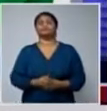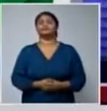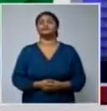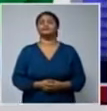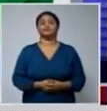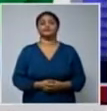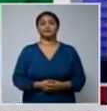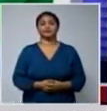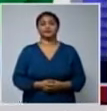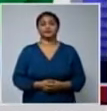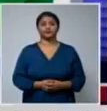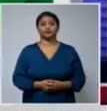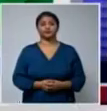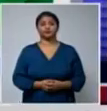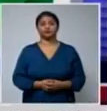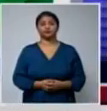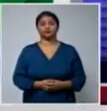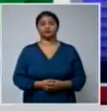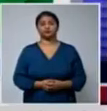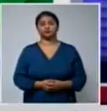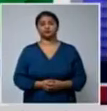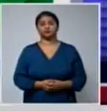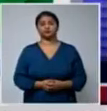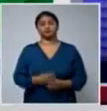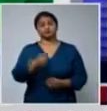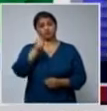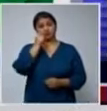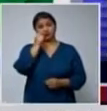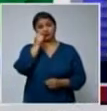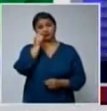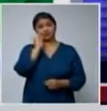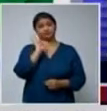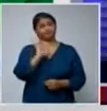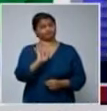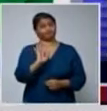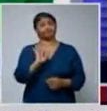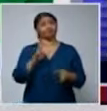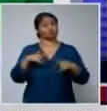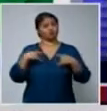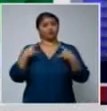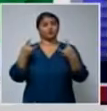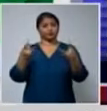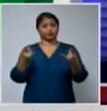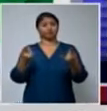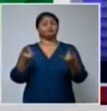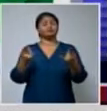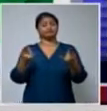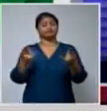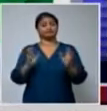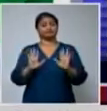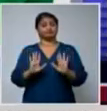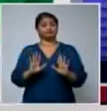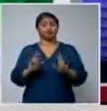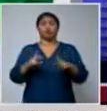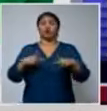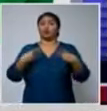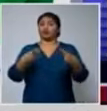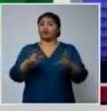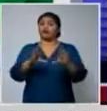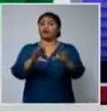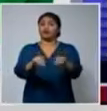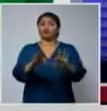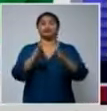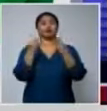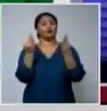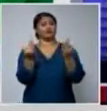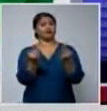casos, que lamentablemente tampoco fueron efectivas en esta ocasión. Reiteramos nuestras condolencias a